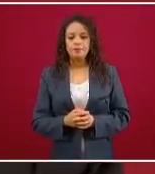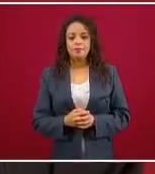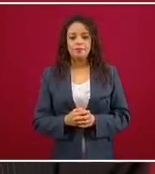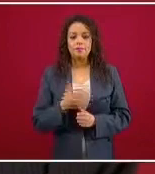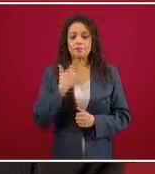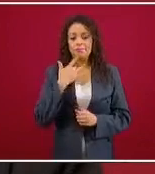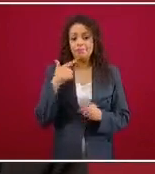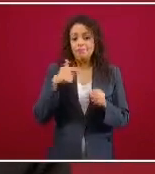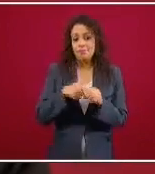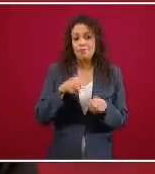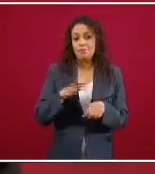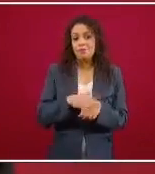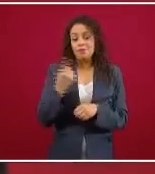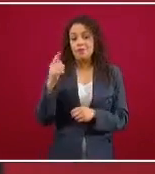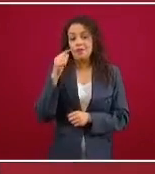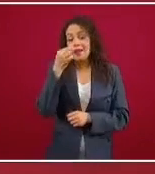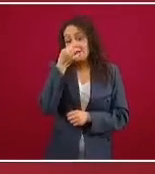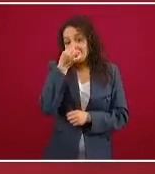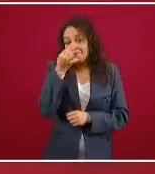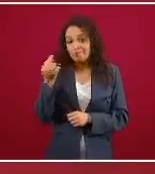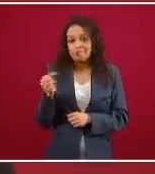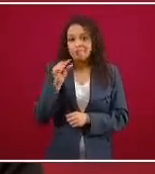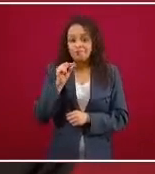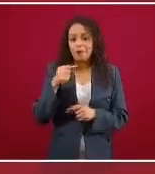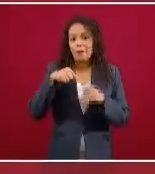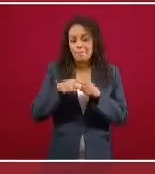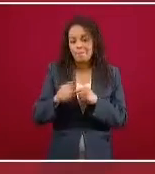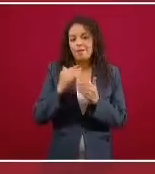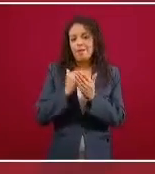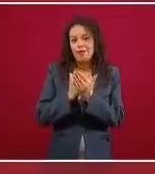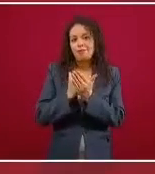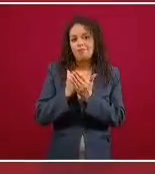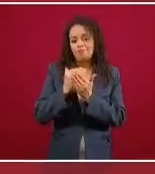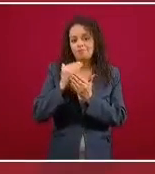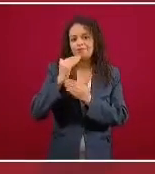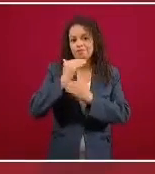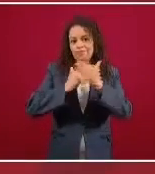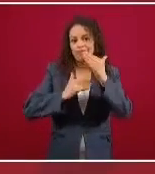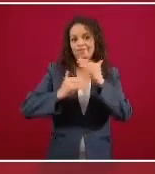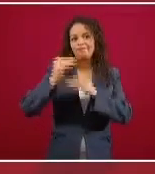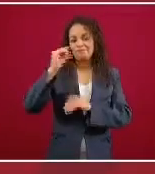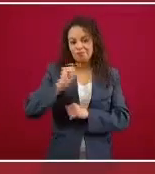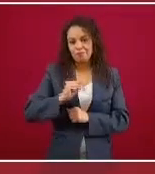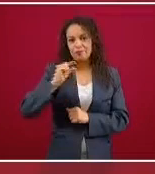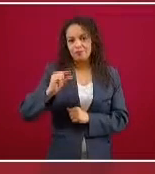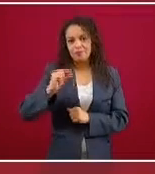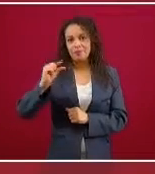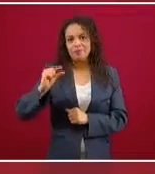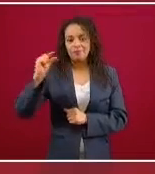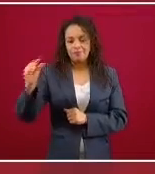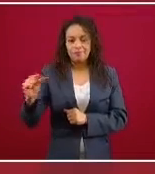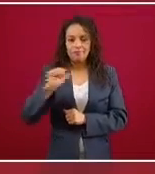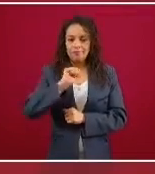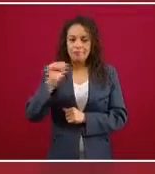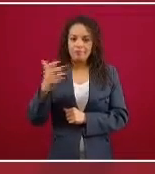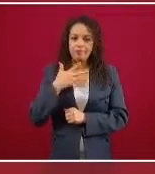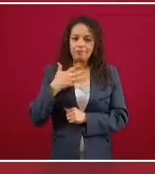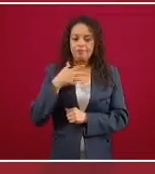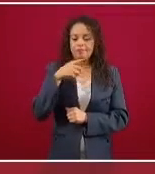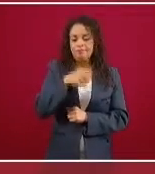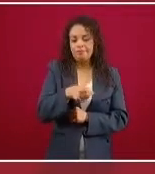apenas nos estamos recuperando de la caída que se venía registrando en la producción petrolera